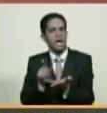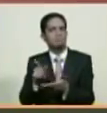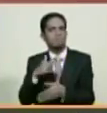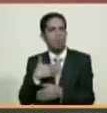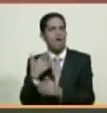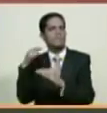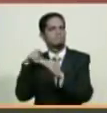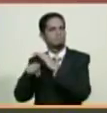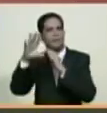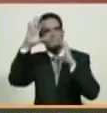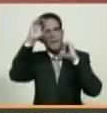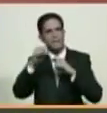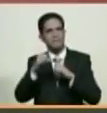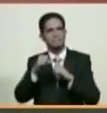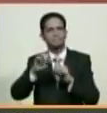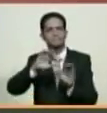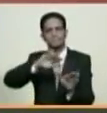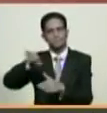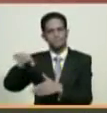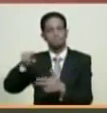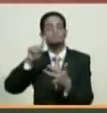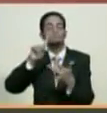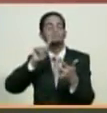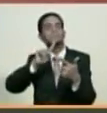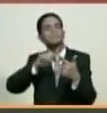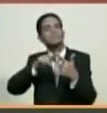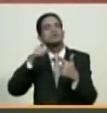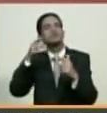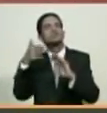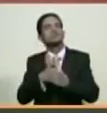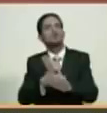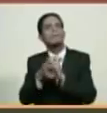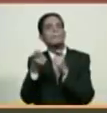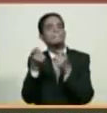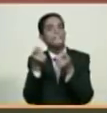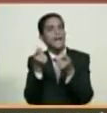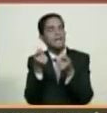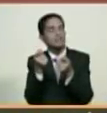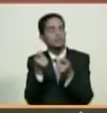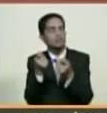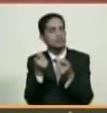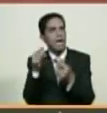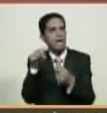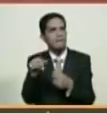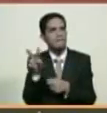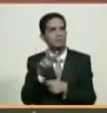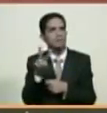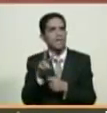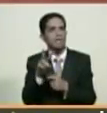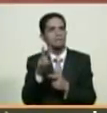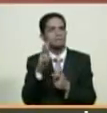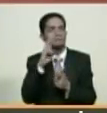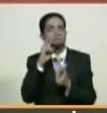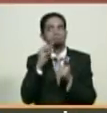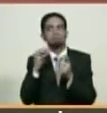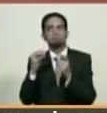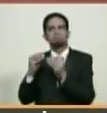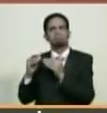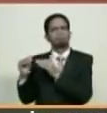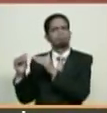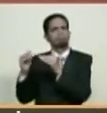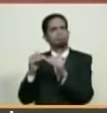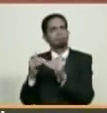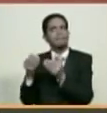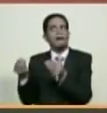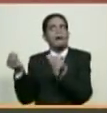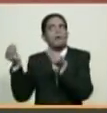de precios de los productos de primera necesidad para las venezolanas y los venezolanos es un esquema de precios acordados, donde se incluye la estructura